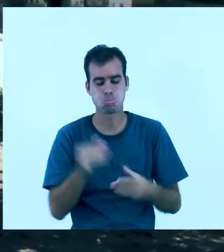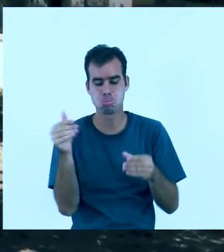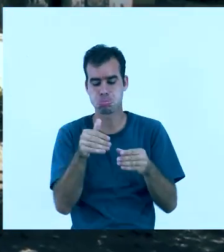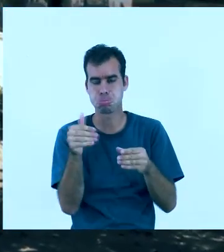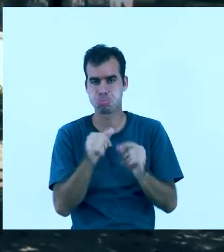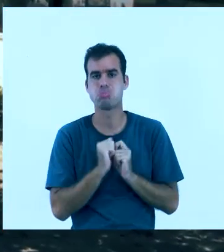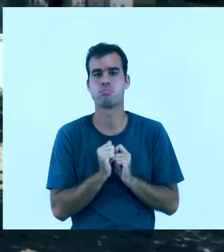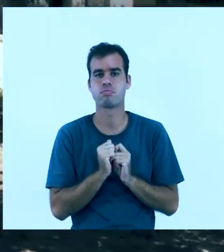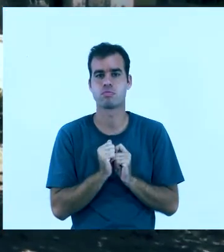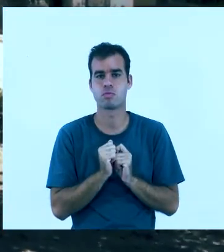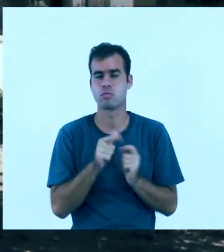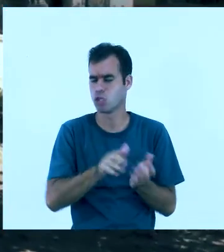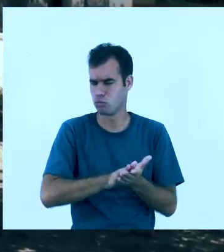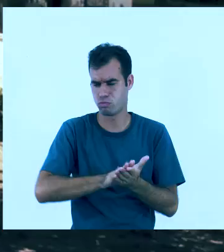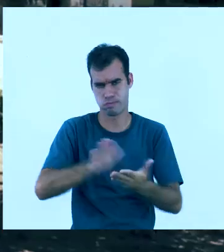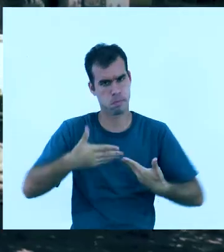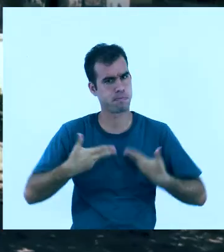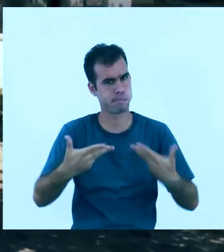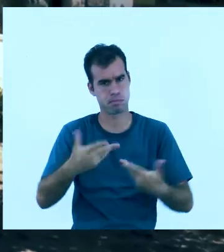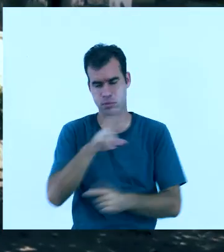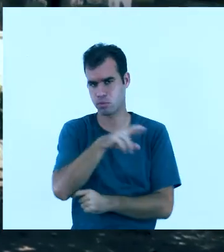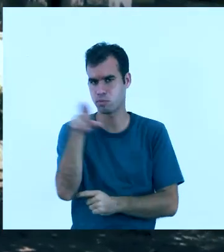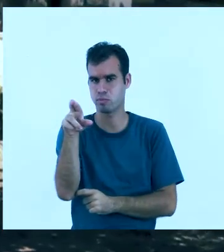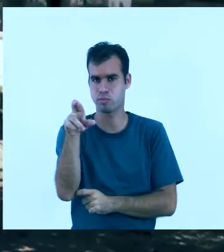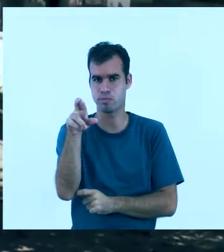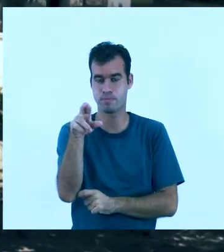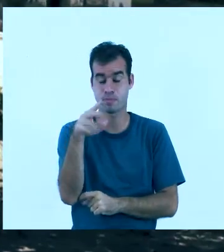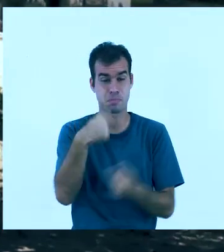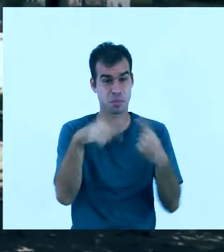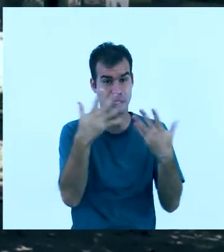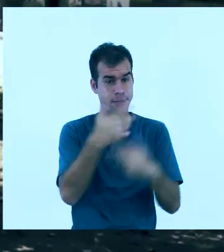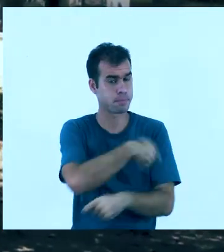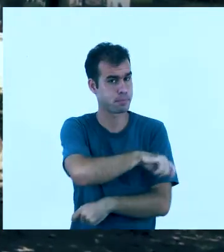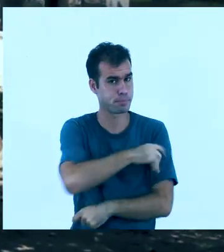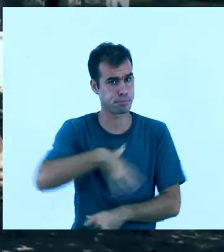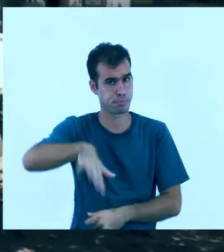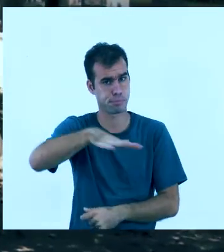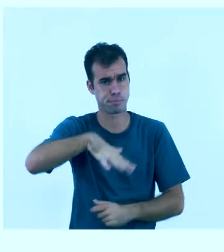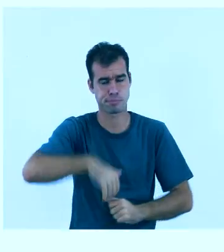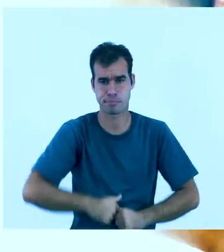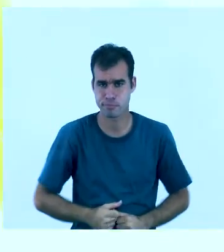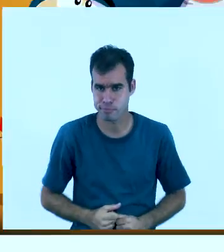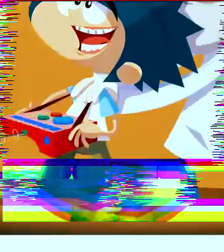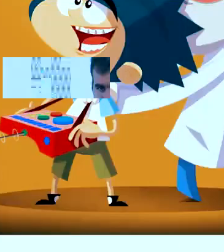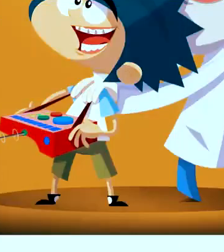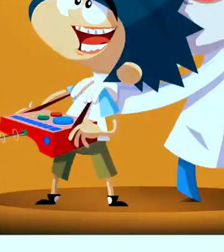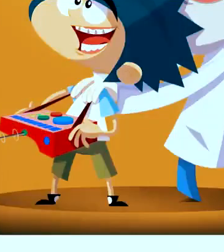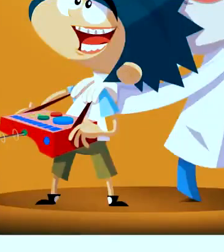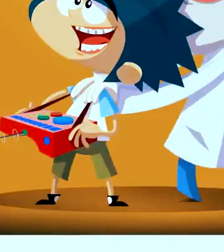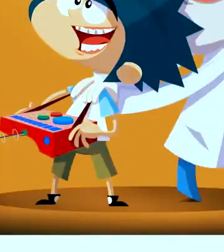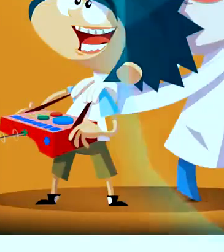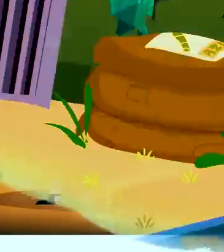voluntaria y muy comprometidos con nuestra revolución y sobre todo con nuestra población cubana.